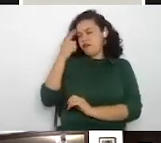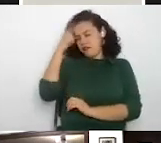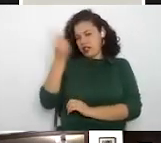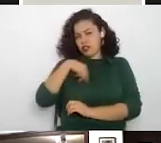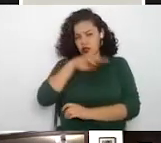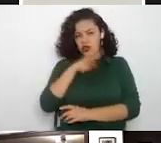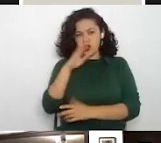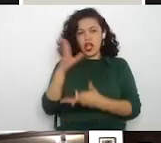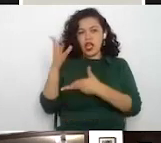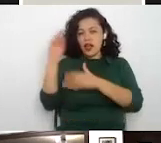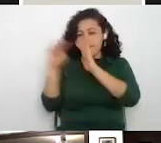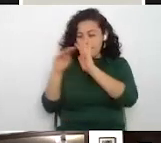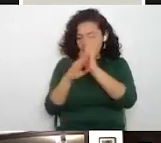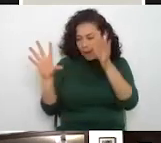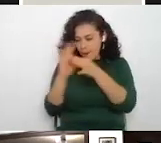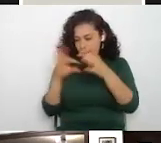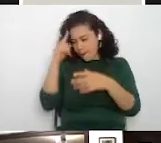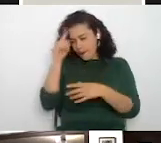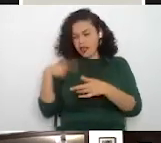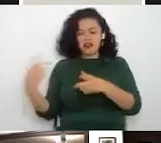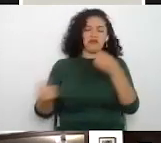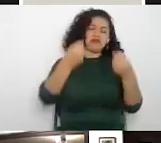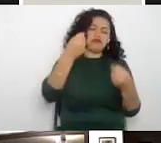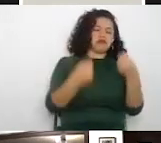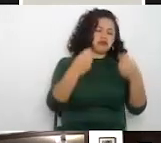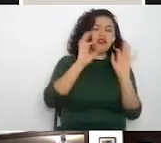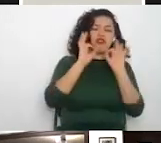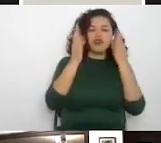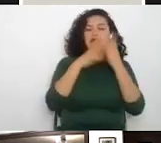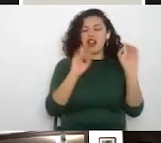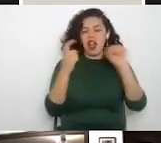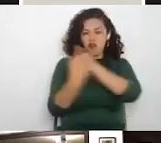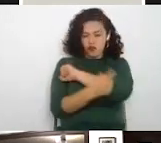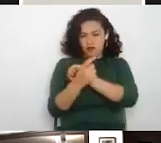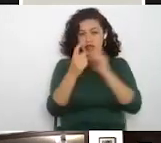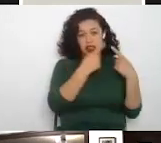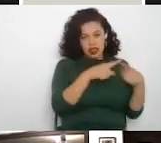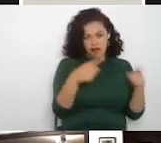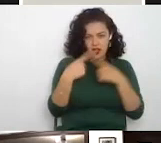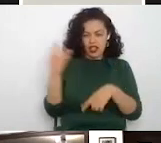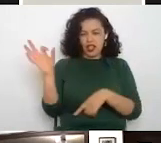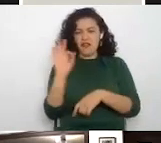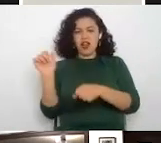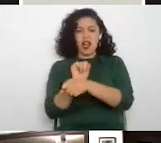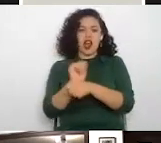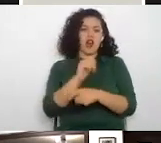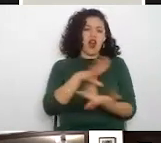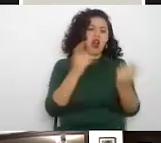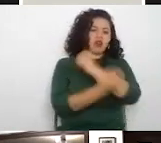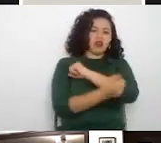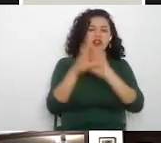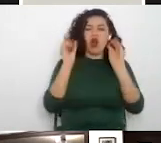procedimiento para manejar, y ese procedimiento varía si es un carro automático, si es un carro